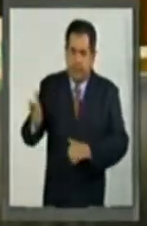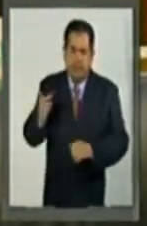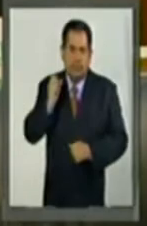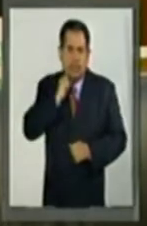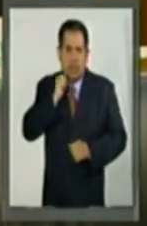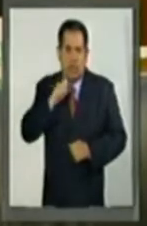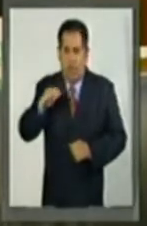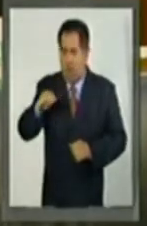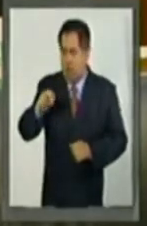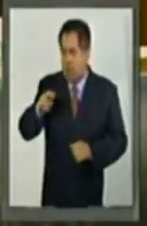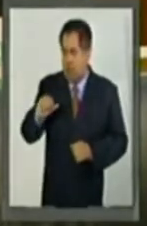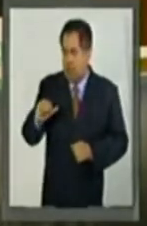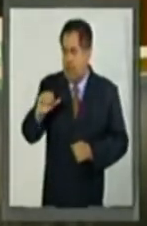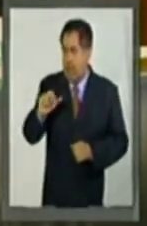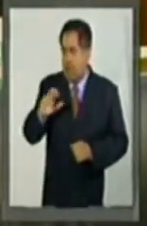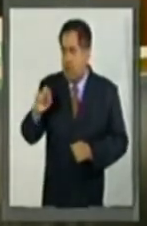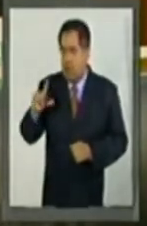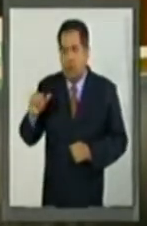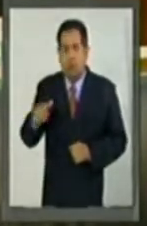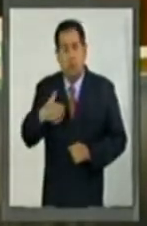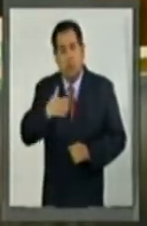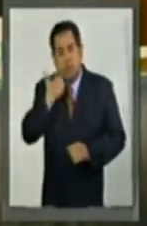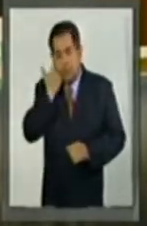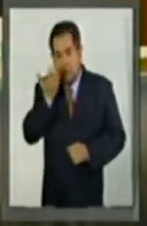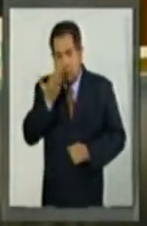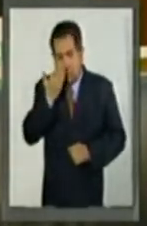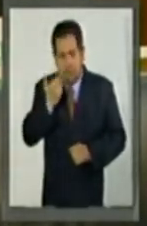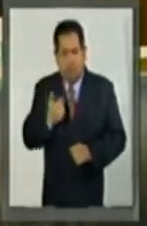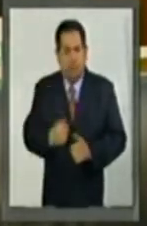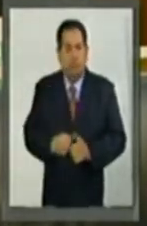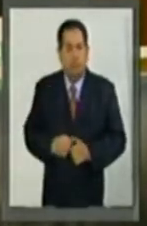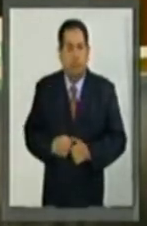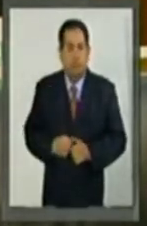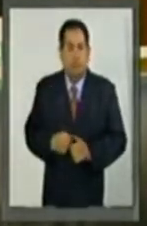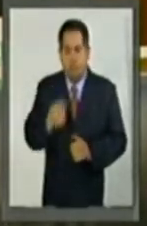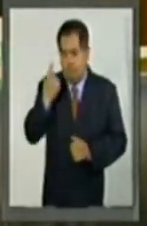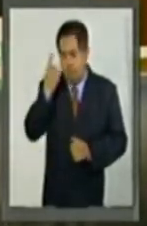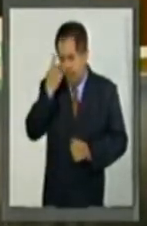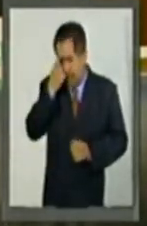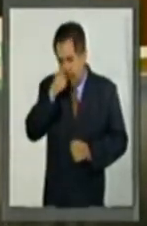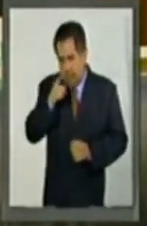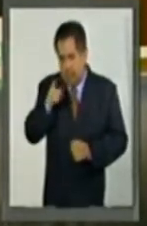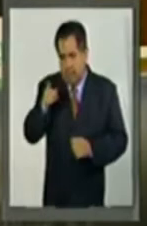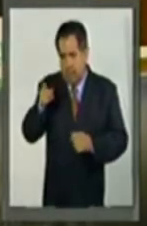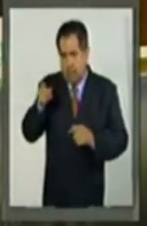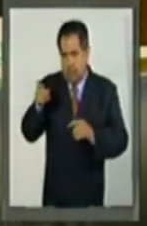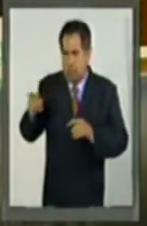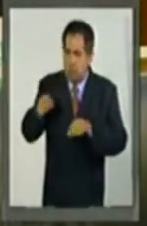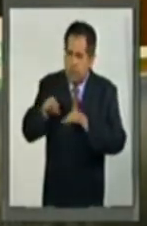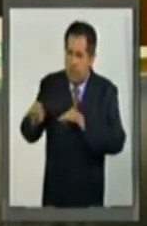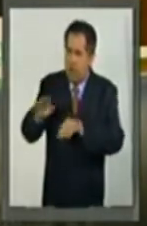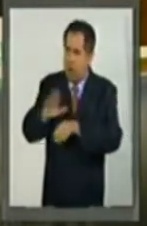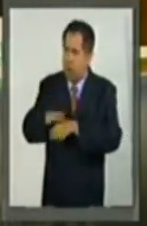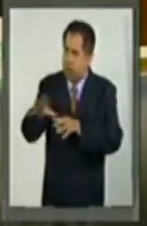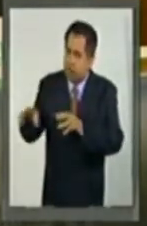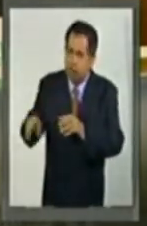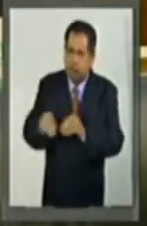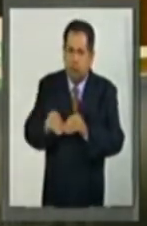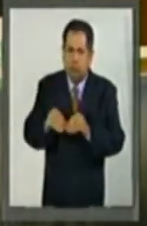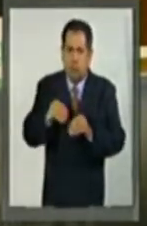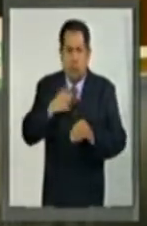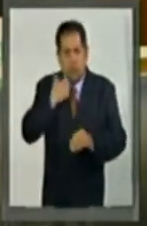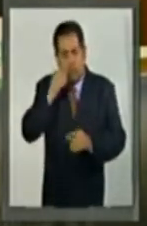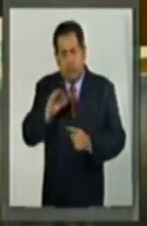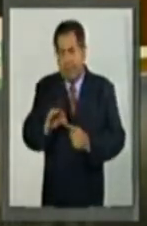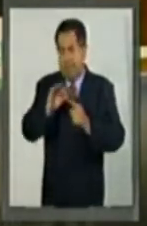senadora Mónica Arriola, quiero sumarme al trabajo y a su productividad. Quiero destacar